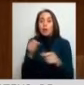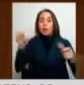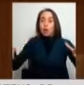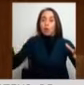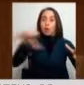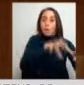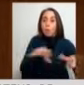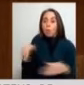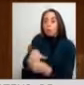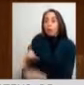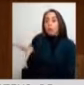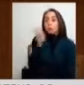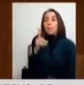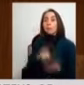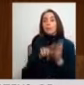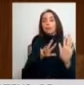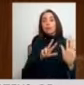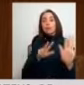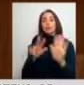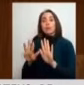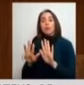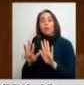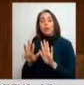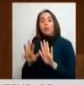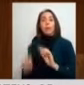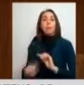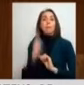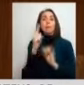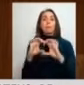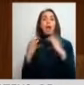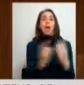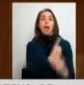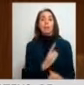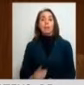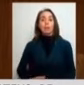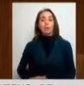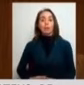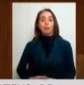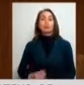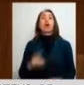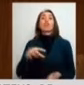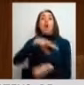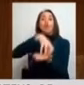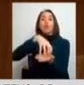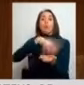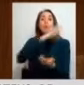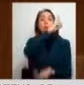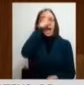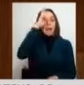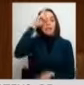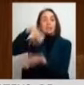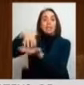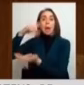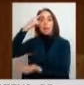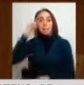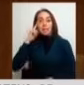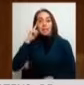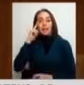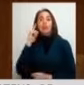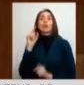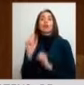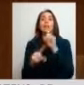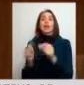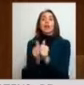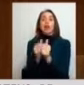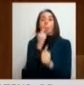1989 para la primera cámara de diputados- por la reina y peñalolén como una que hoy día representa con valor nuestro incombustible compañero y amigo